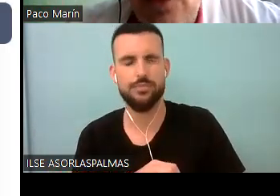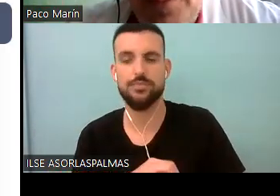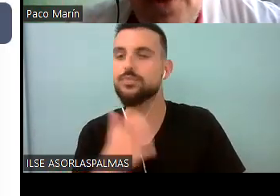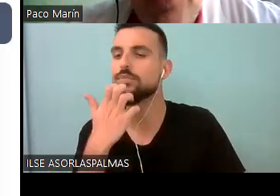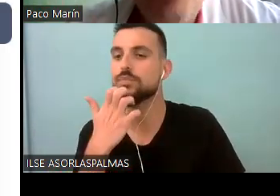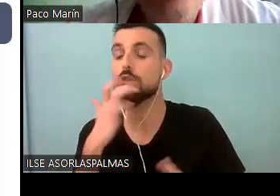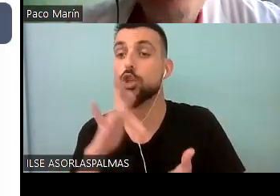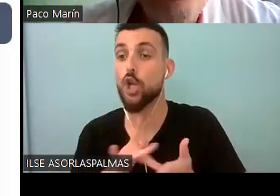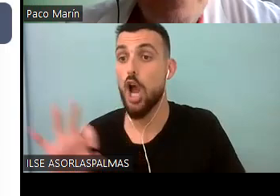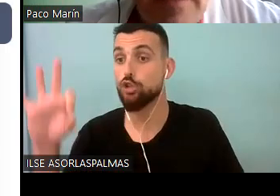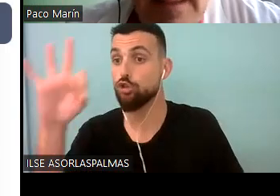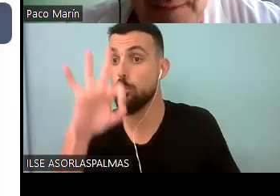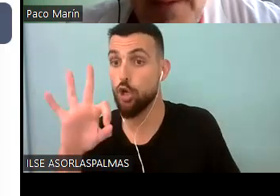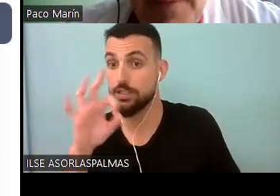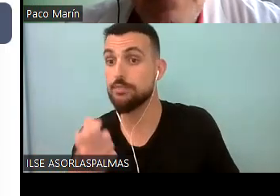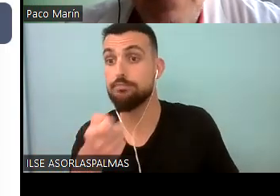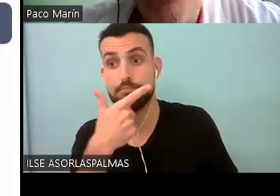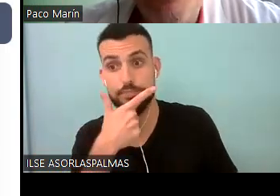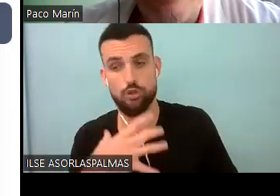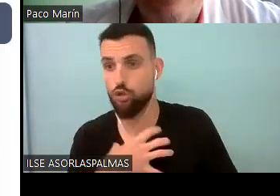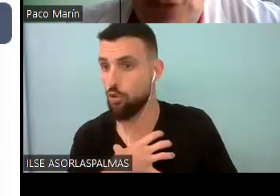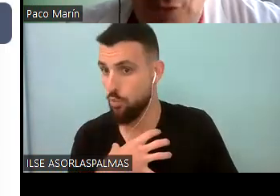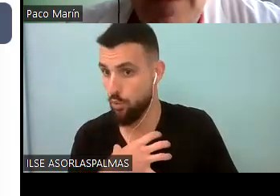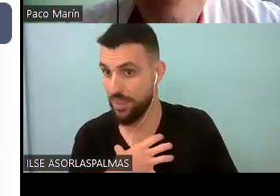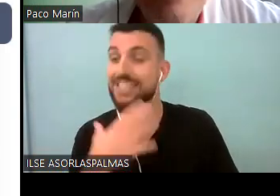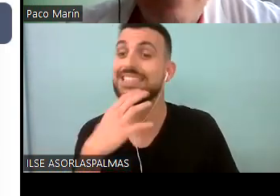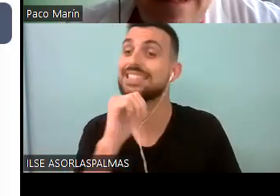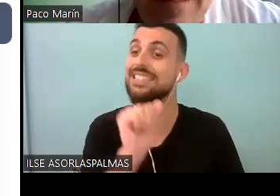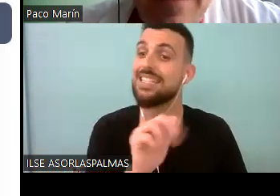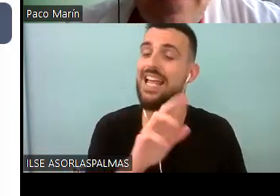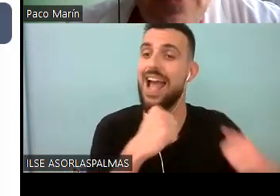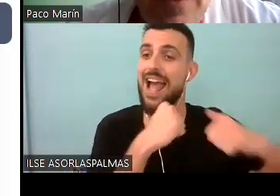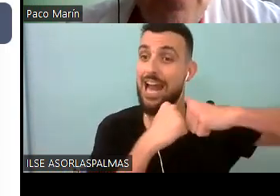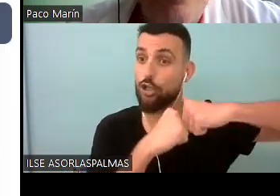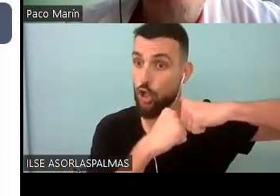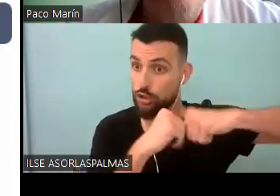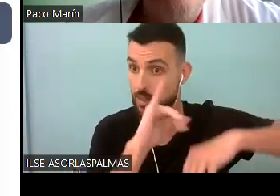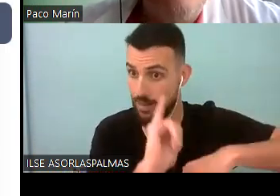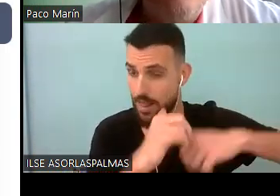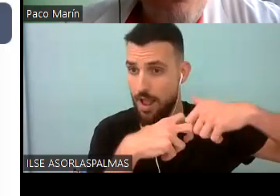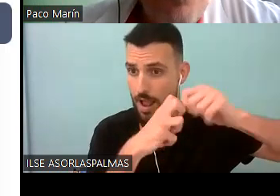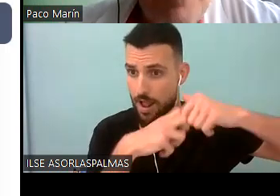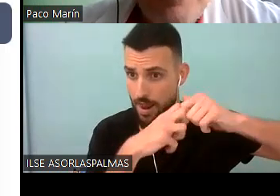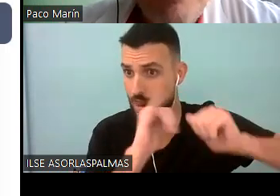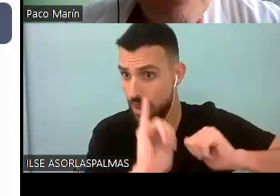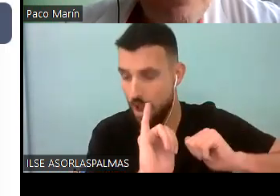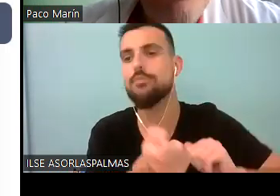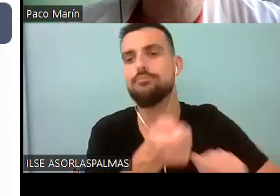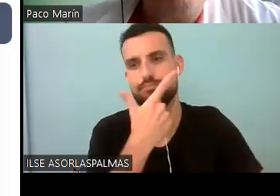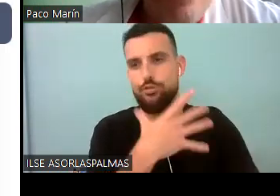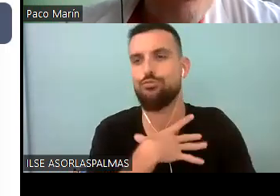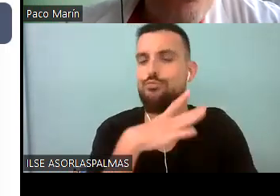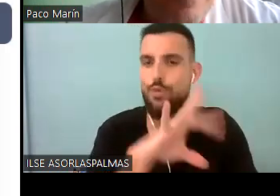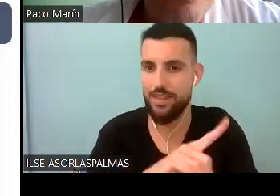de osteoporosis, sino específicamente en caso de artrosis, de desgaste de las articulaciones. Como sabéis, el Active